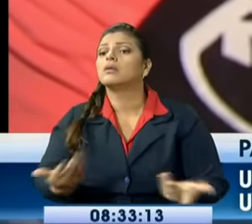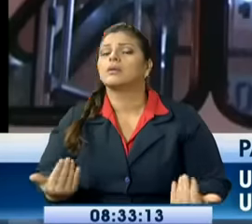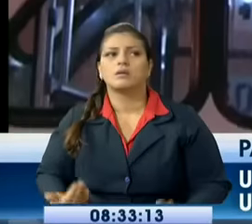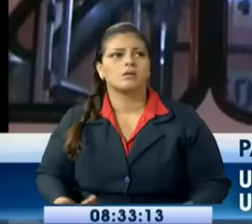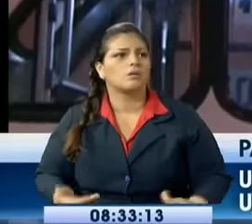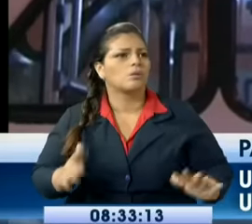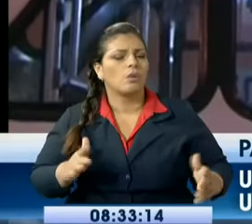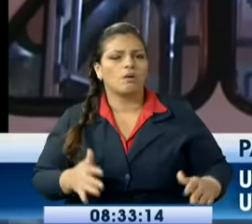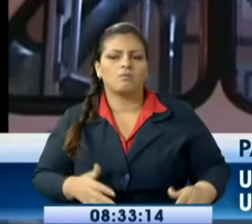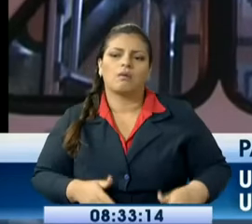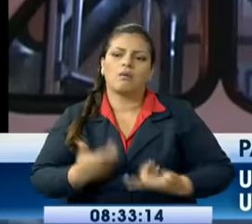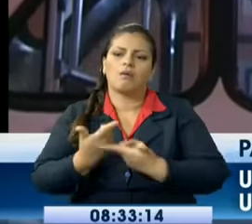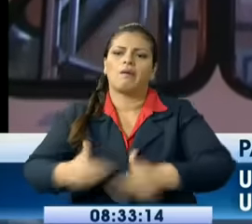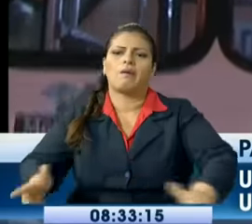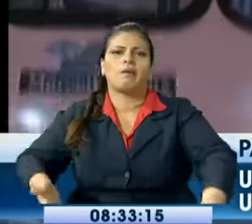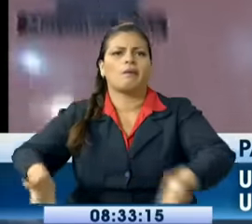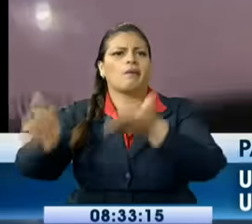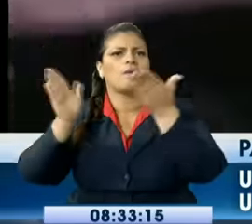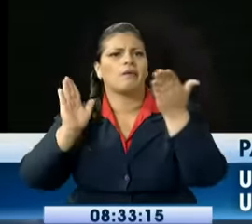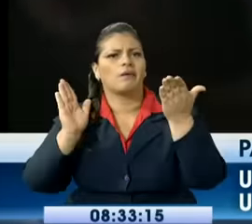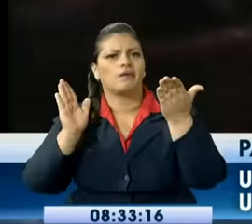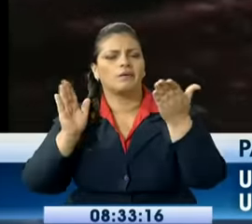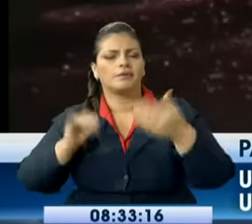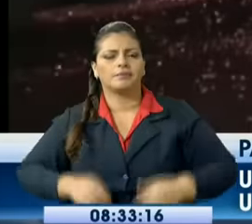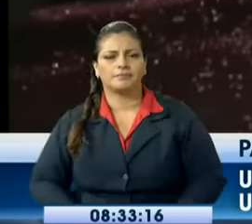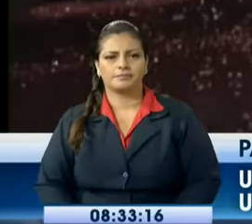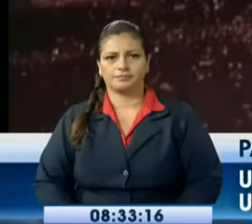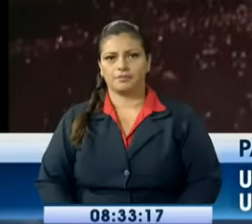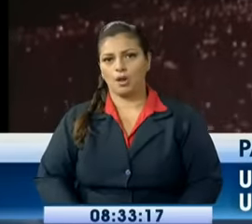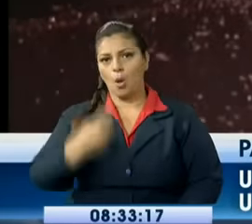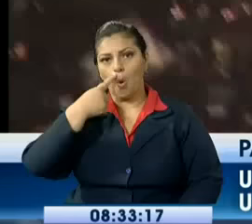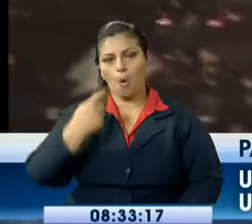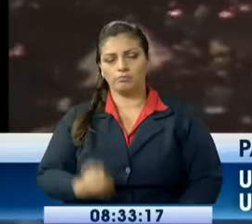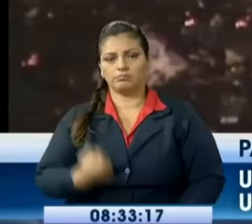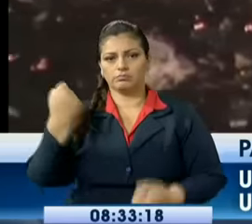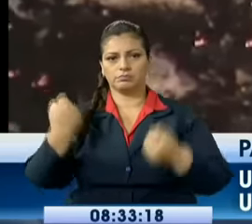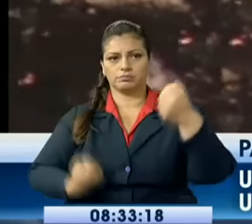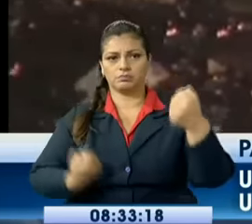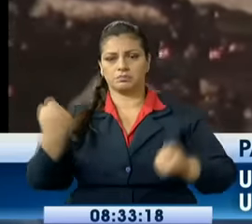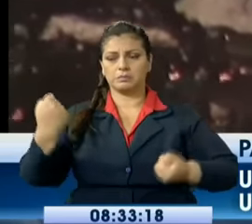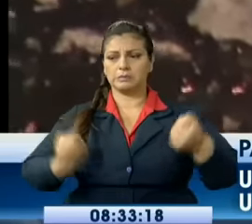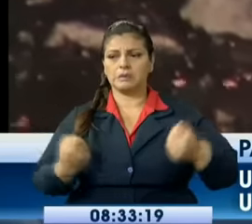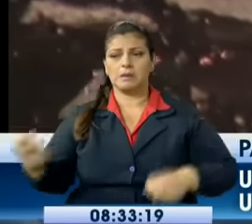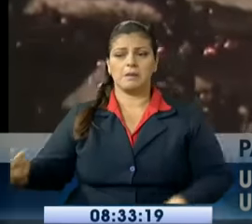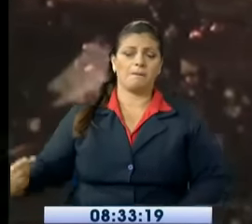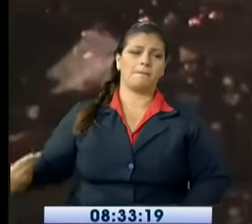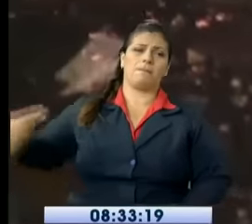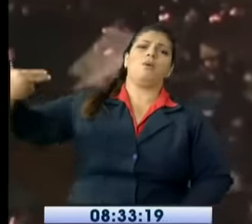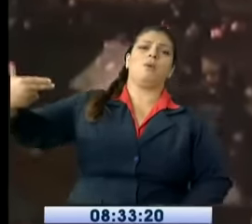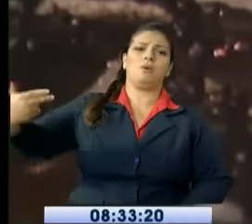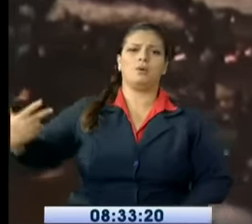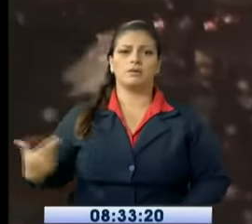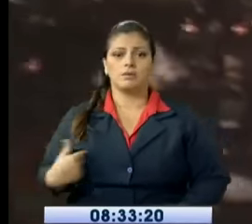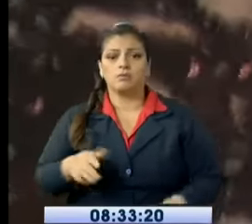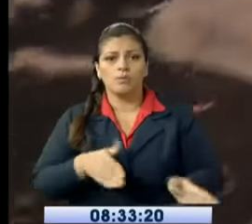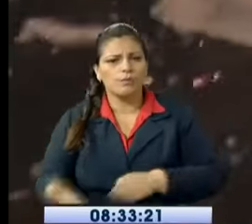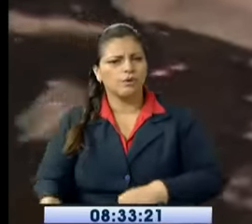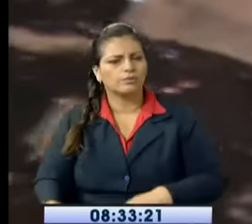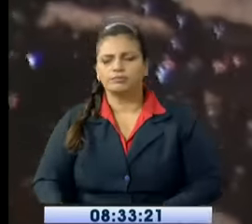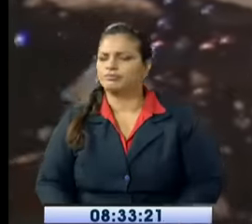atrás de eso. Pese al disparo que recibió, el conductor del bus se encuentra fuera de peligro.